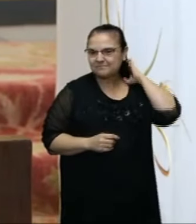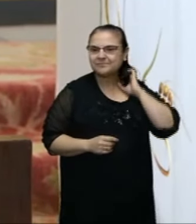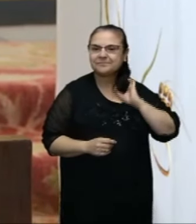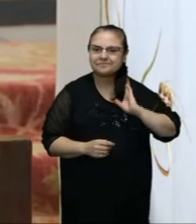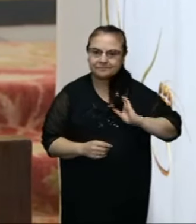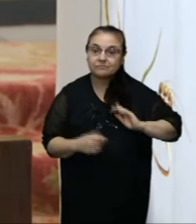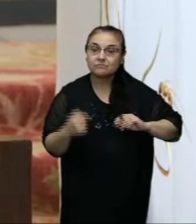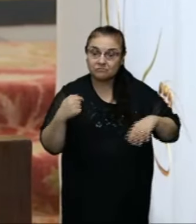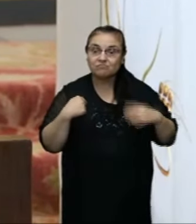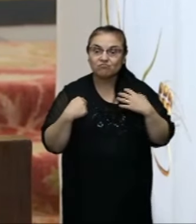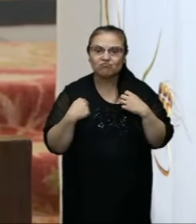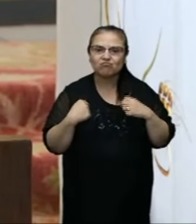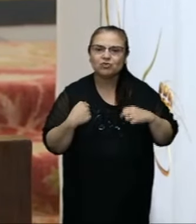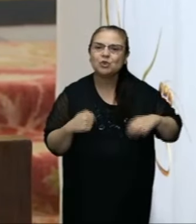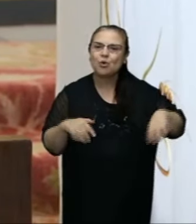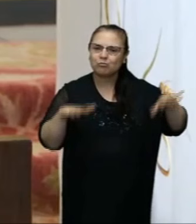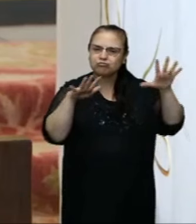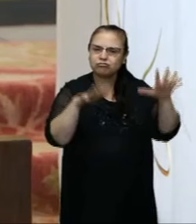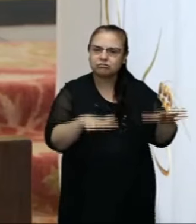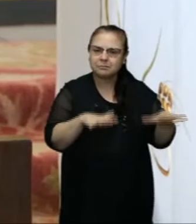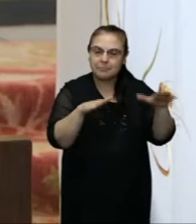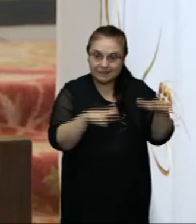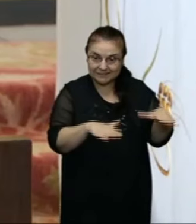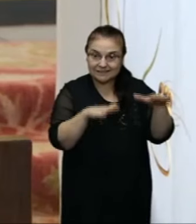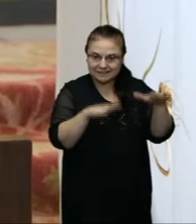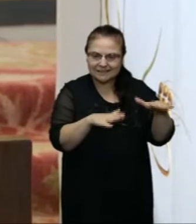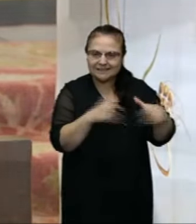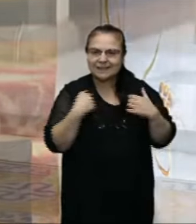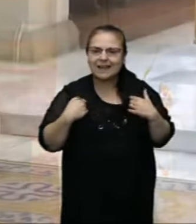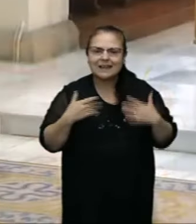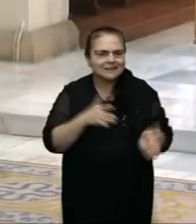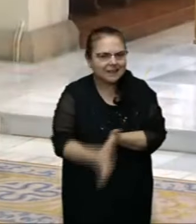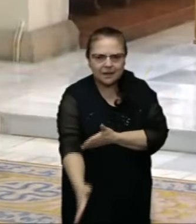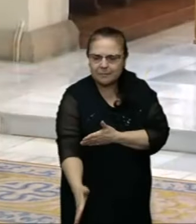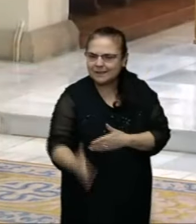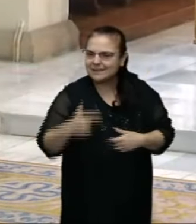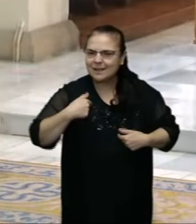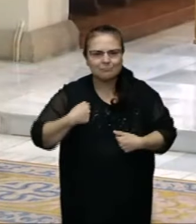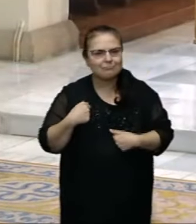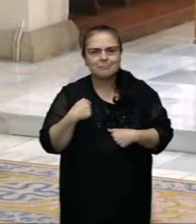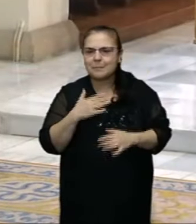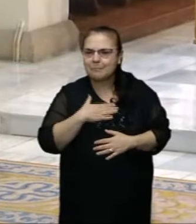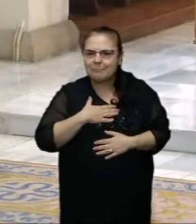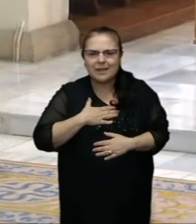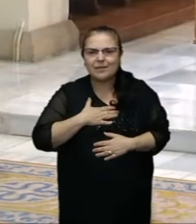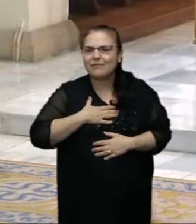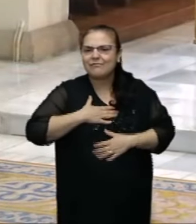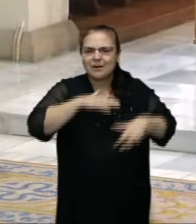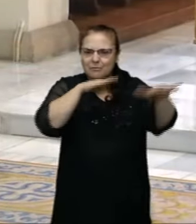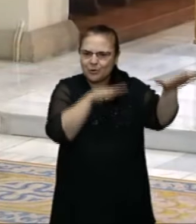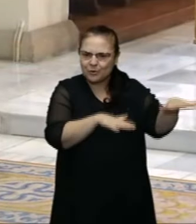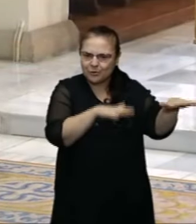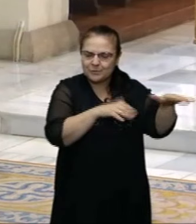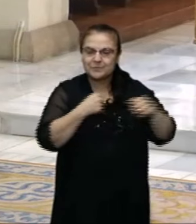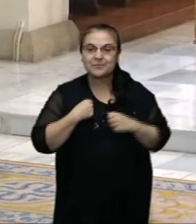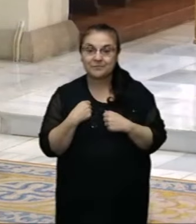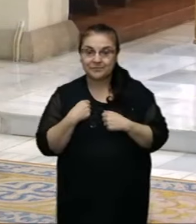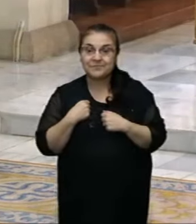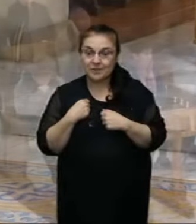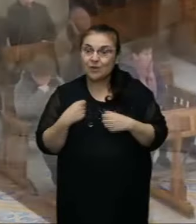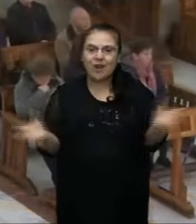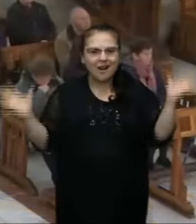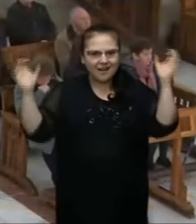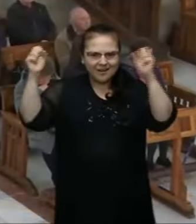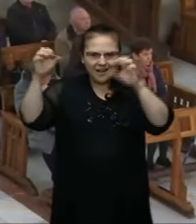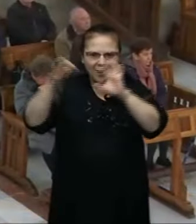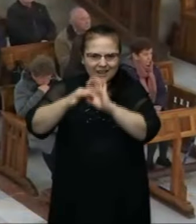Le mantendré eternamente mi favor. Le mantendré eternamente mi favor. Sellé una